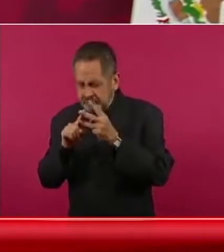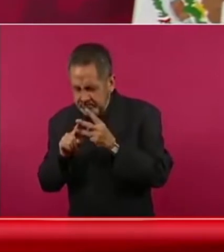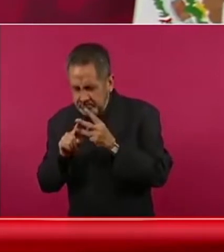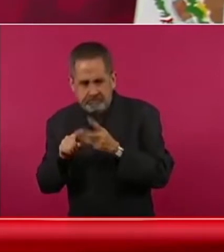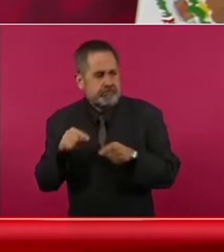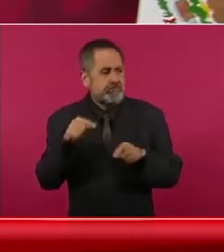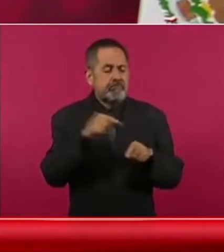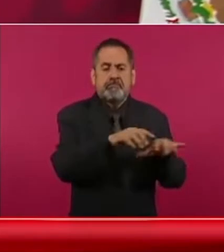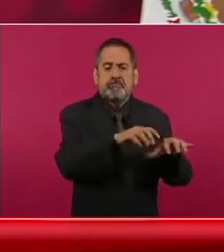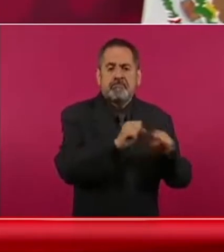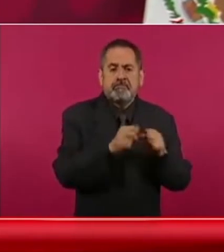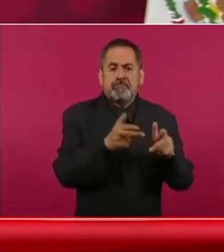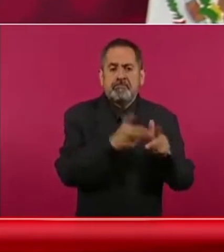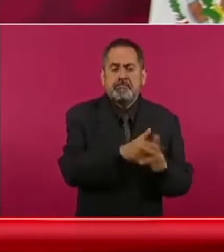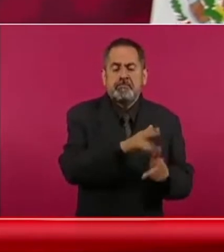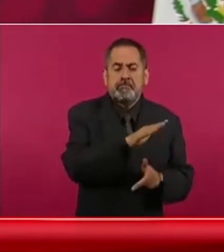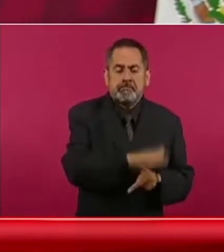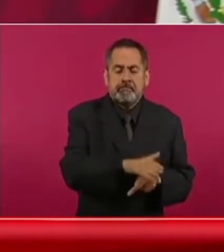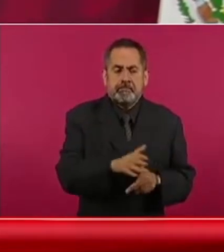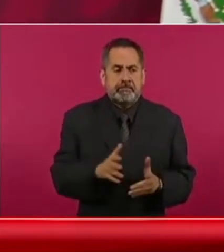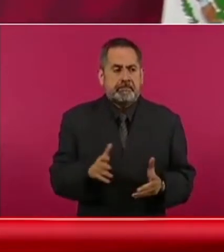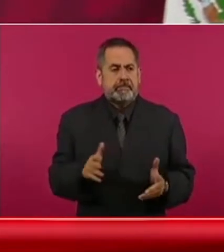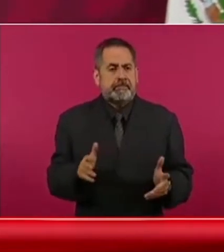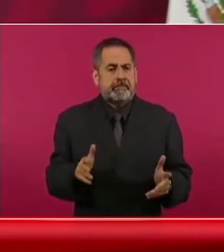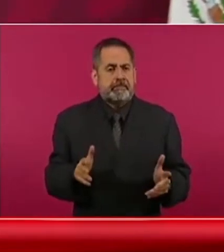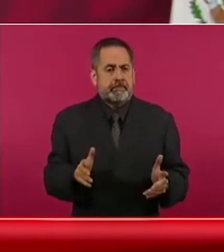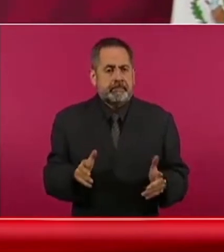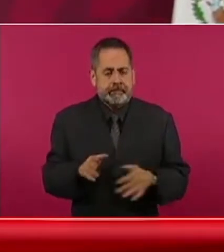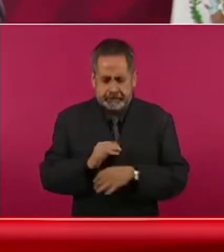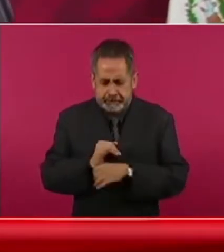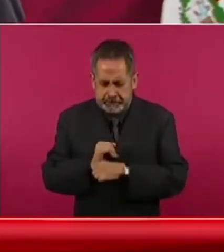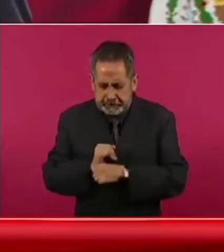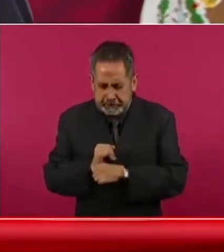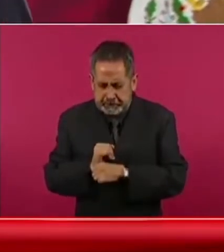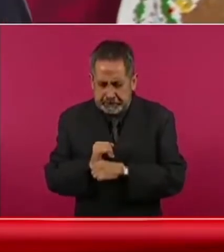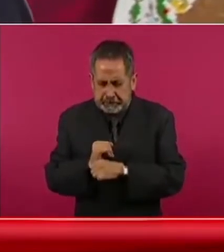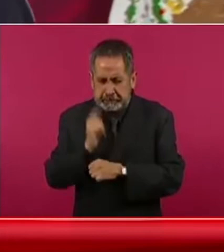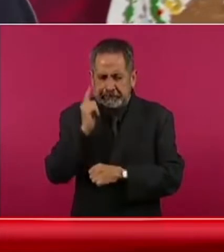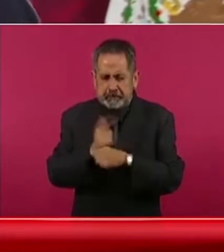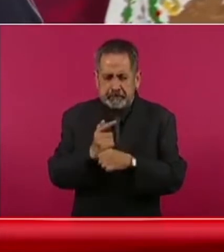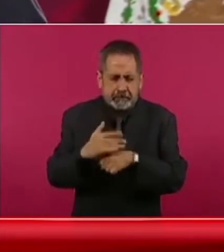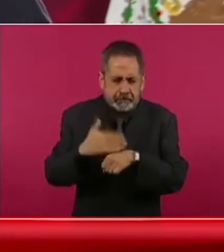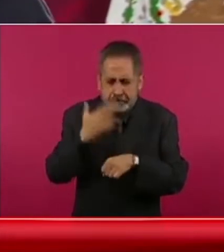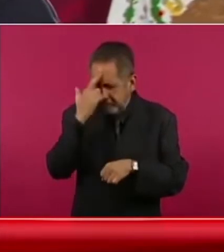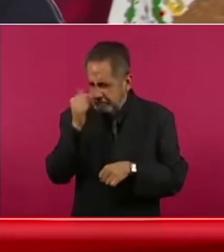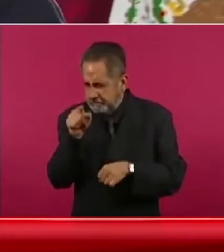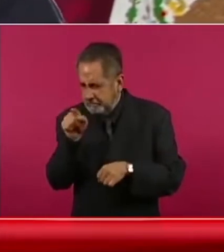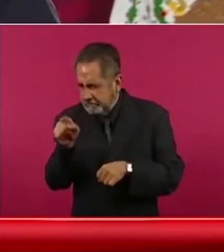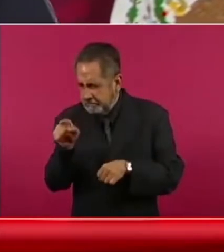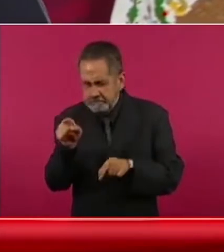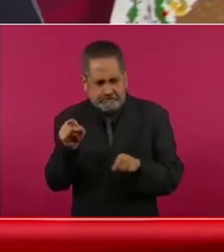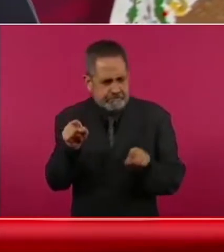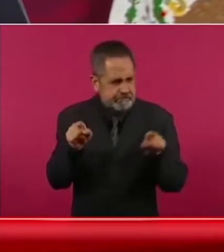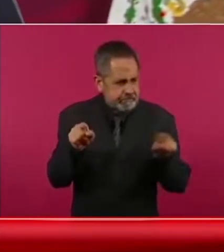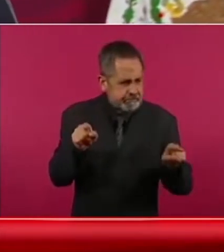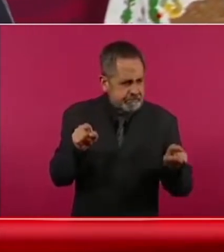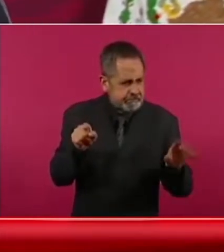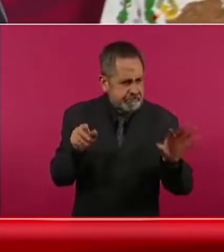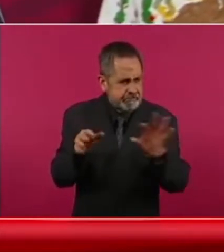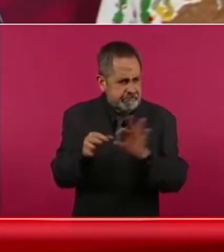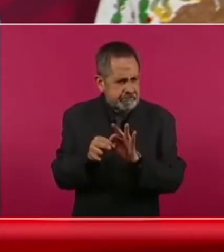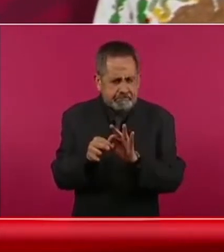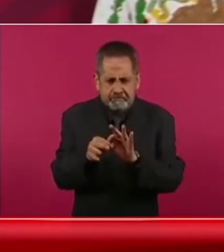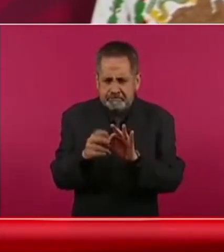y se logró con la investigación reconstruir los